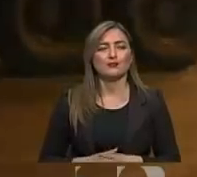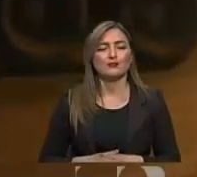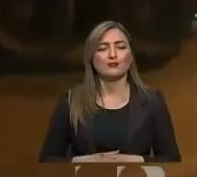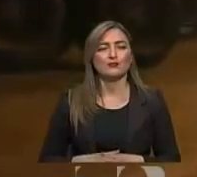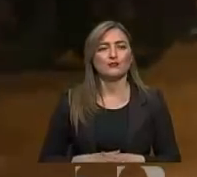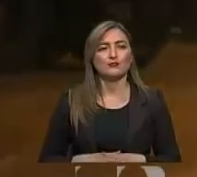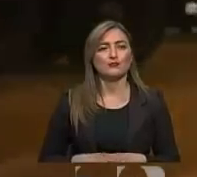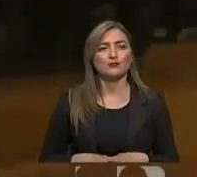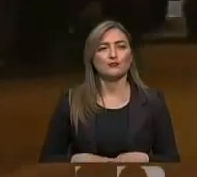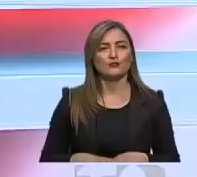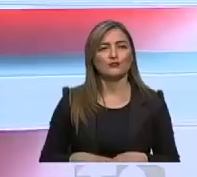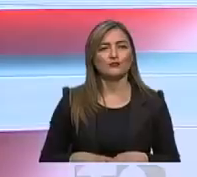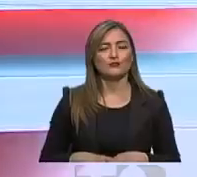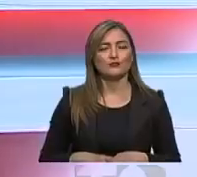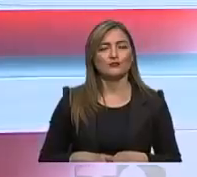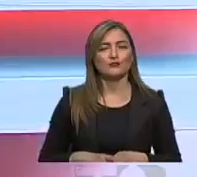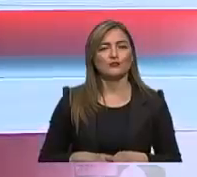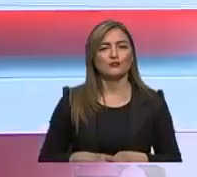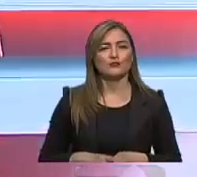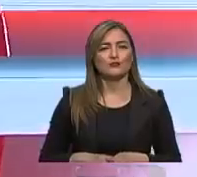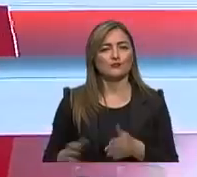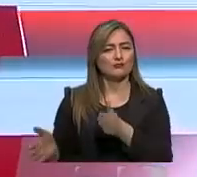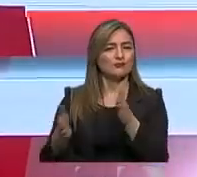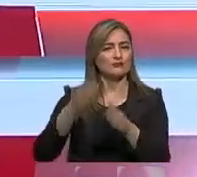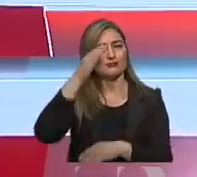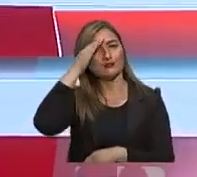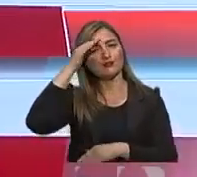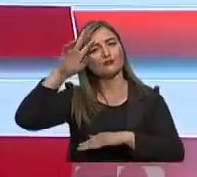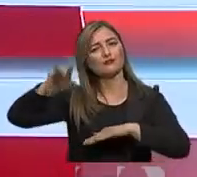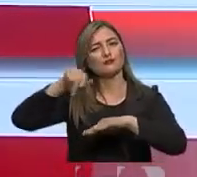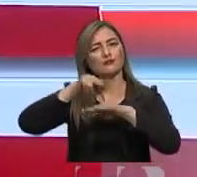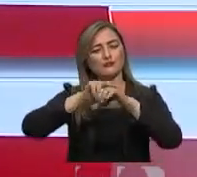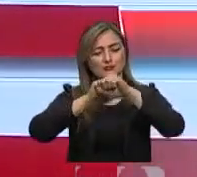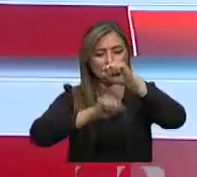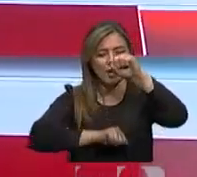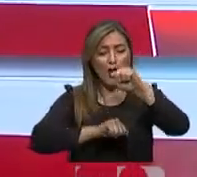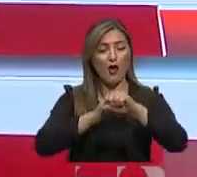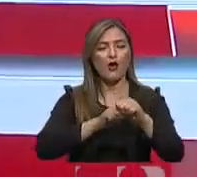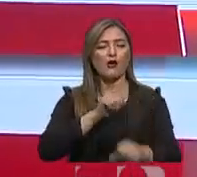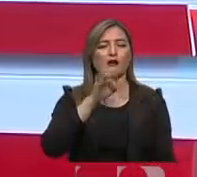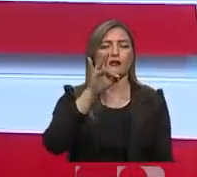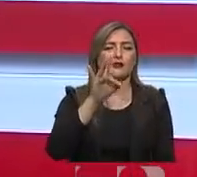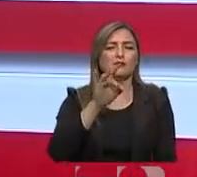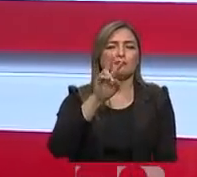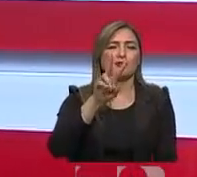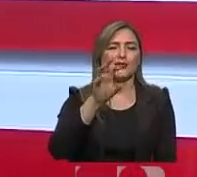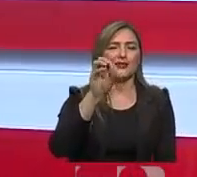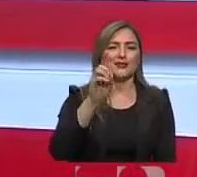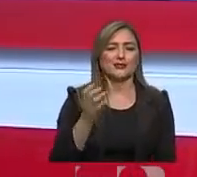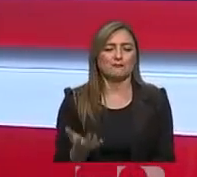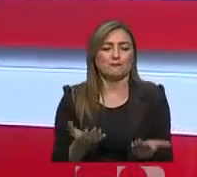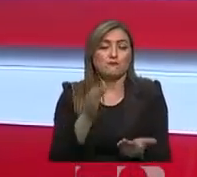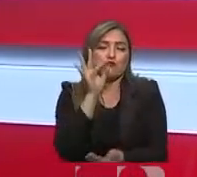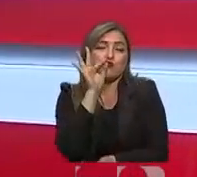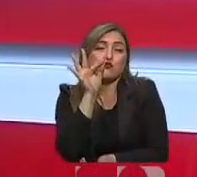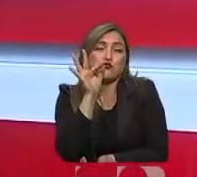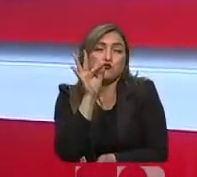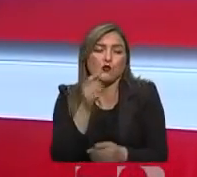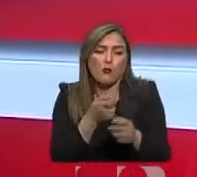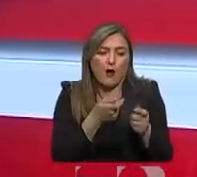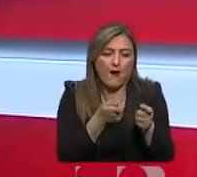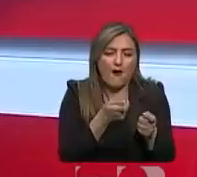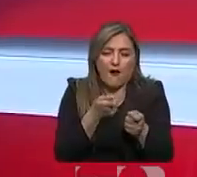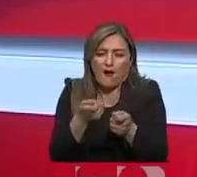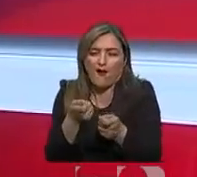Luna, 24 horas. La Policía Nacional decomisó 820 kilos de marihuana en diferentes